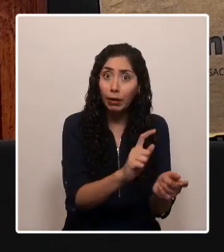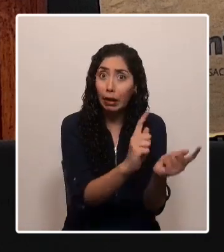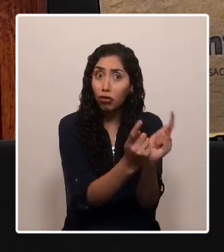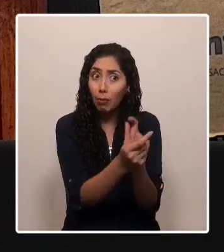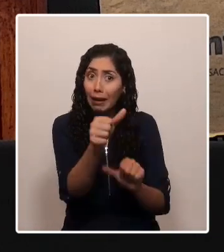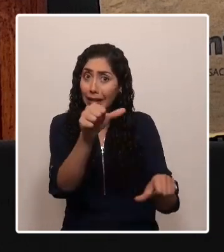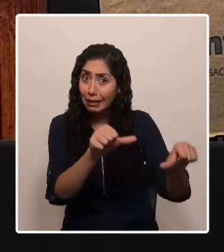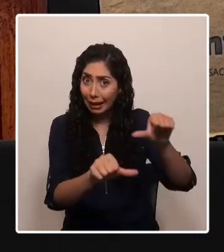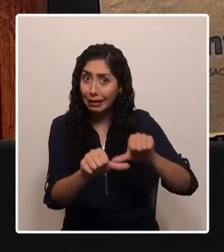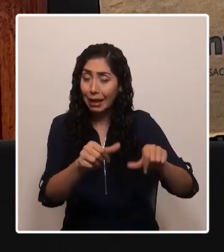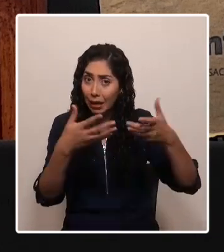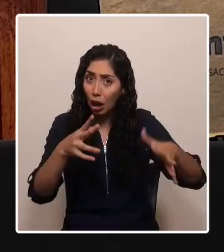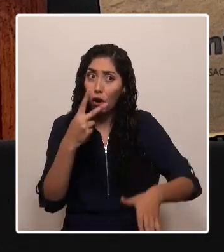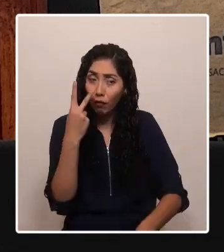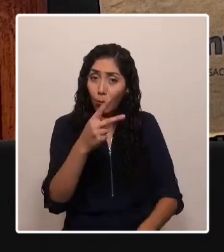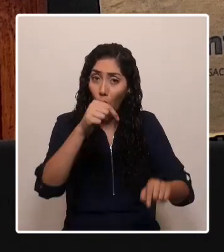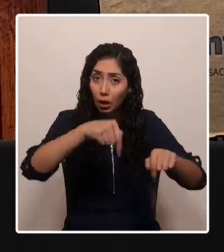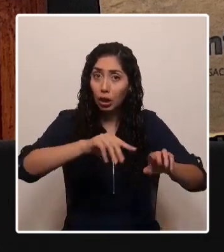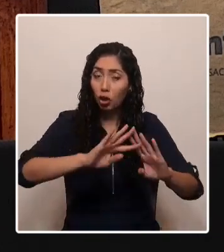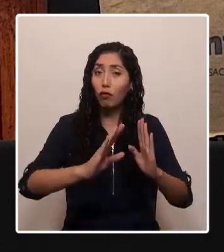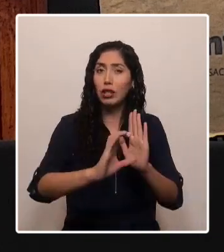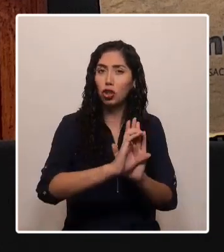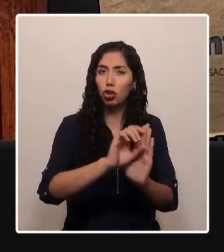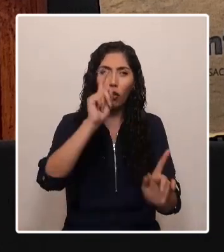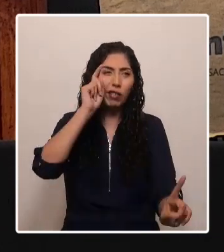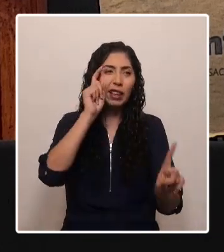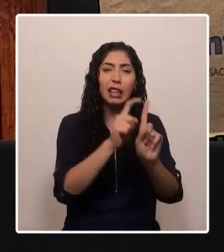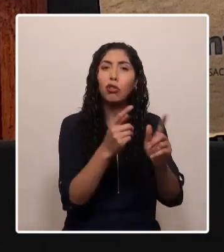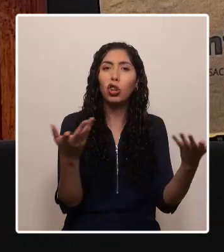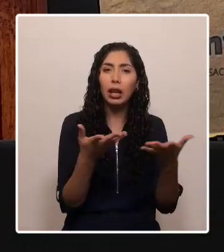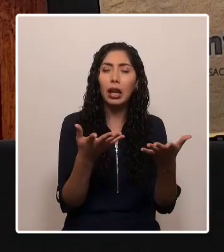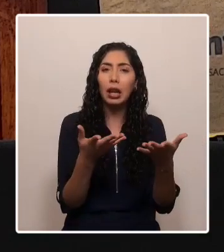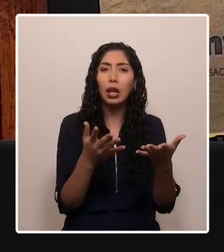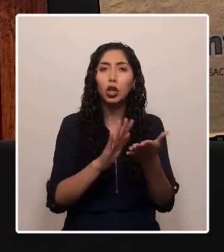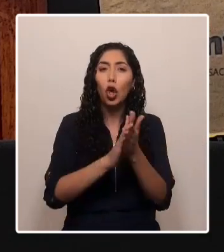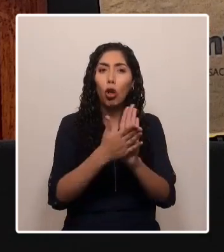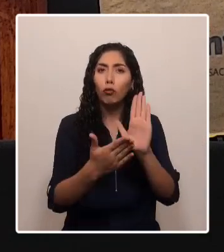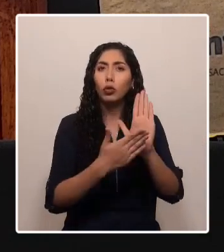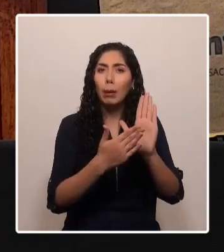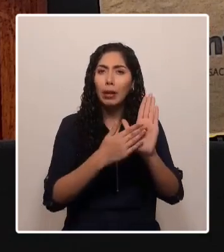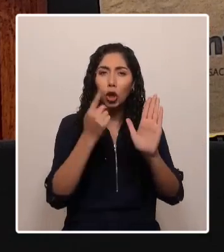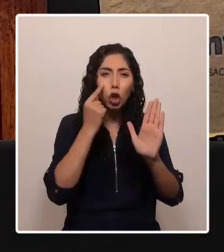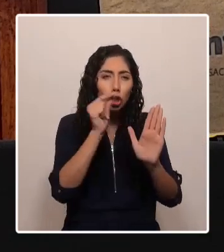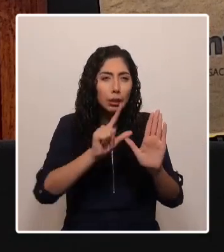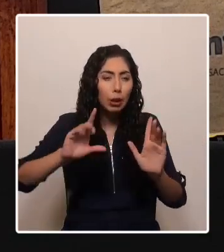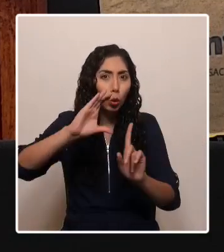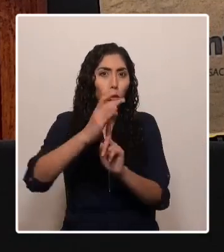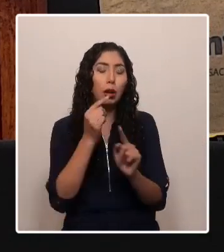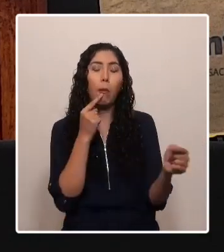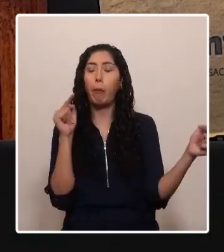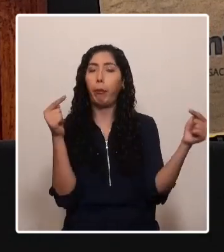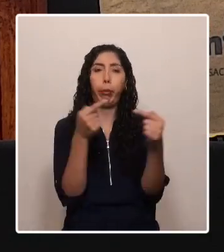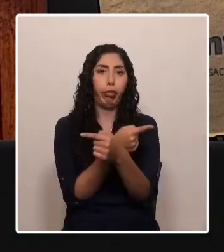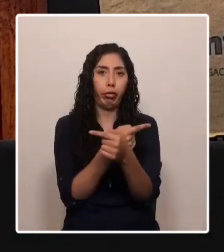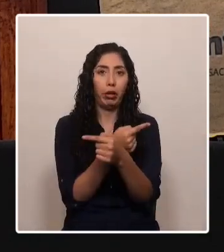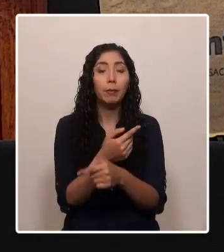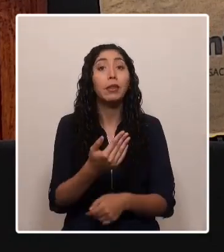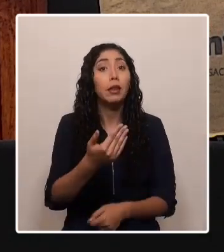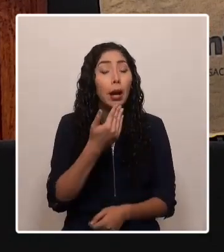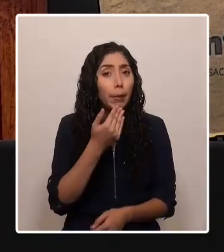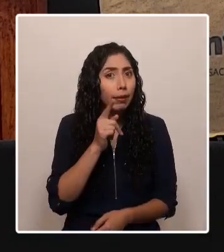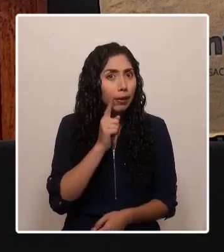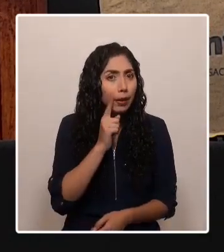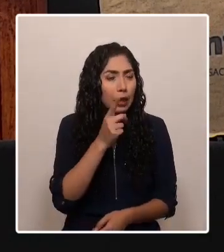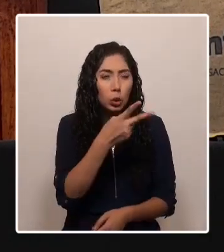en esta convención. Tiene como objetivo contradecir los fundamentos del conocimiento, de la cultura, incluso de la lógica. Tiene también métodos propios,